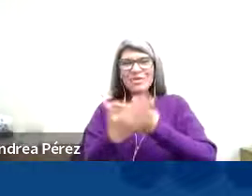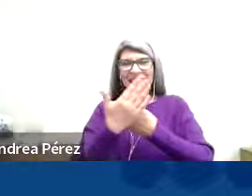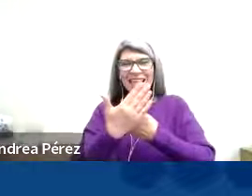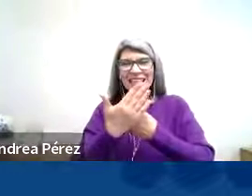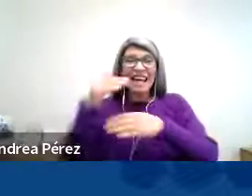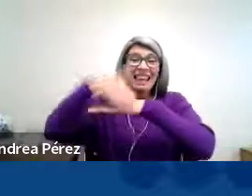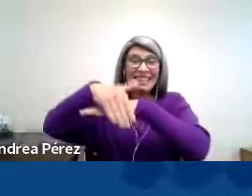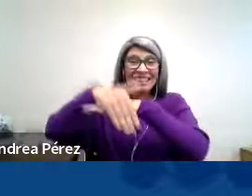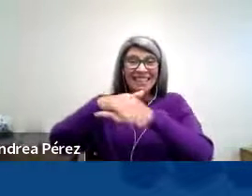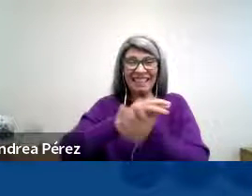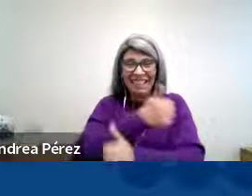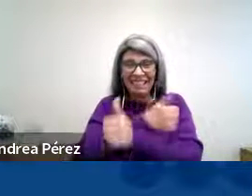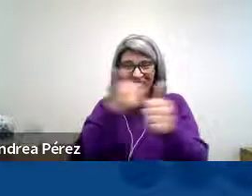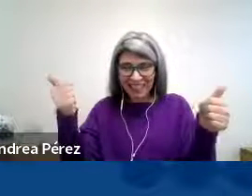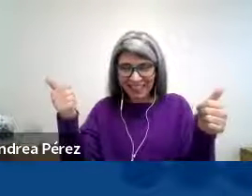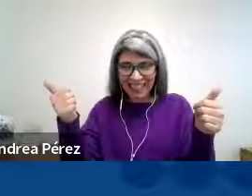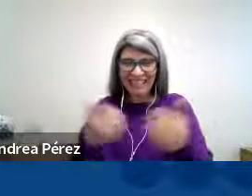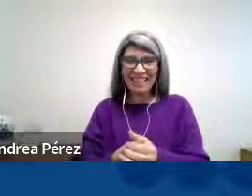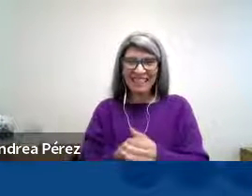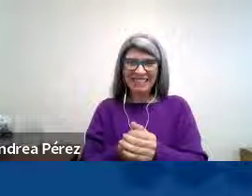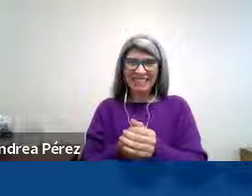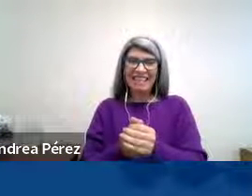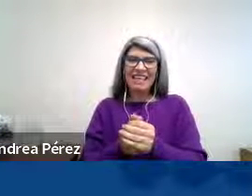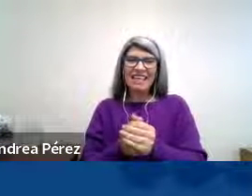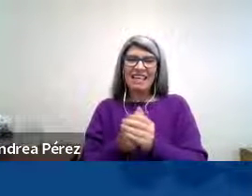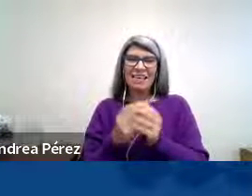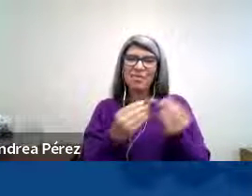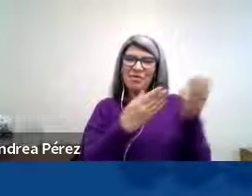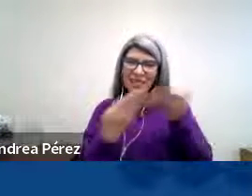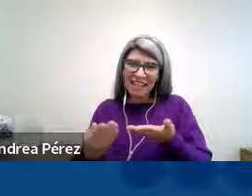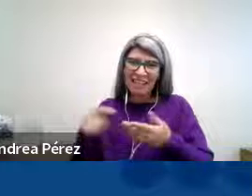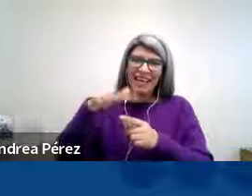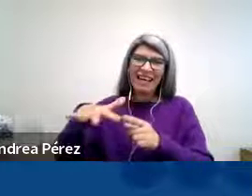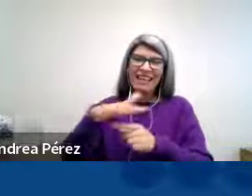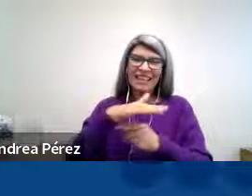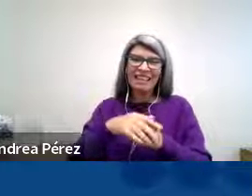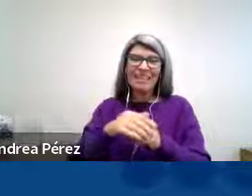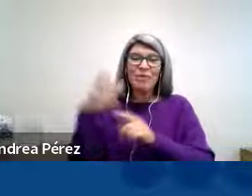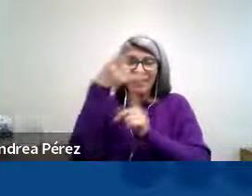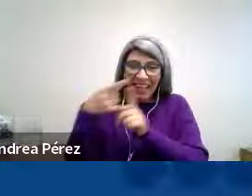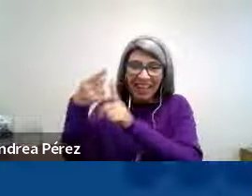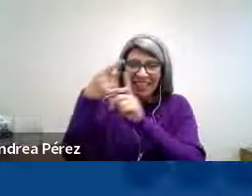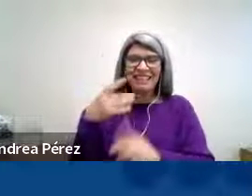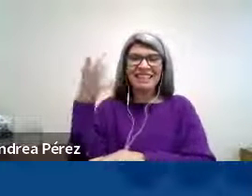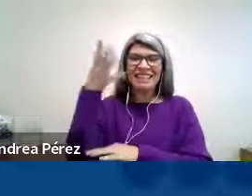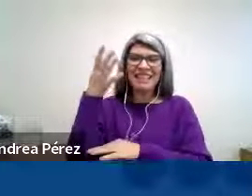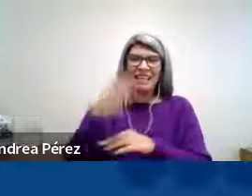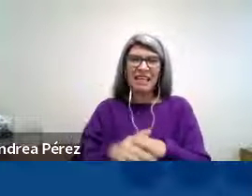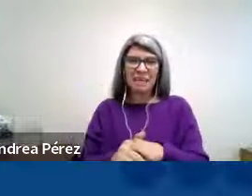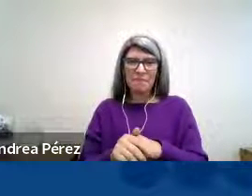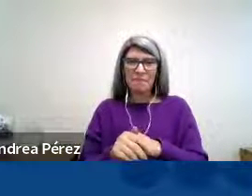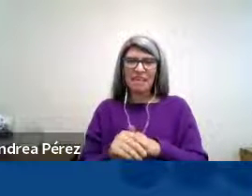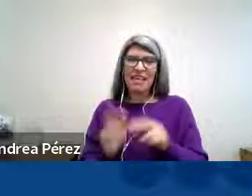Hola, muy buenas tardes a todos, a todas. Muy bienvenidos a este webinar,